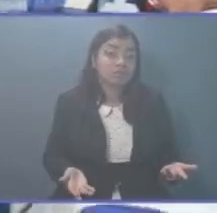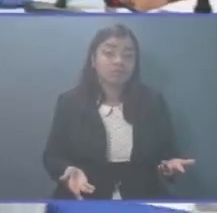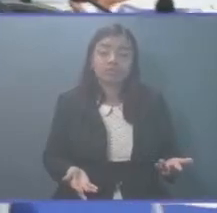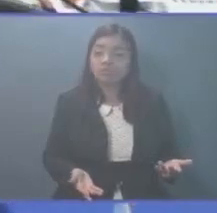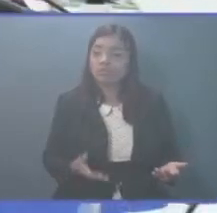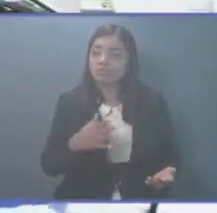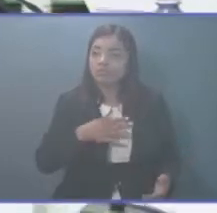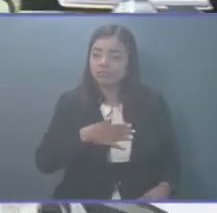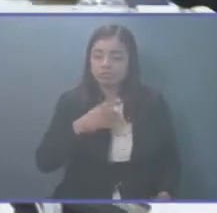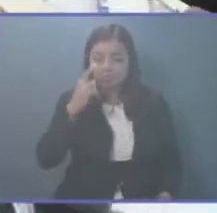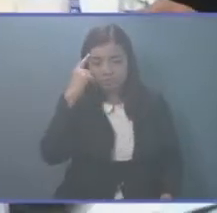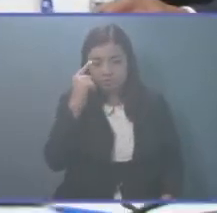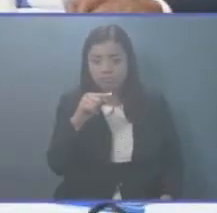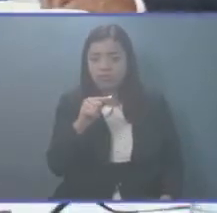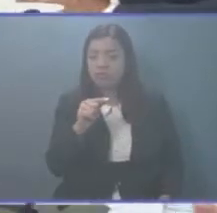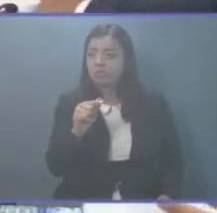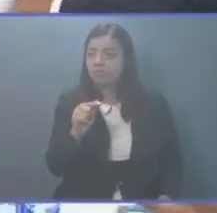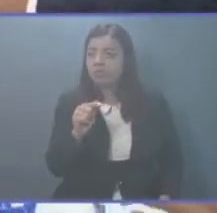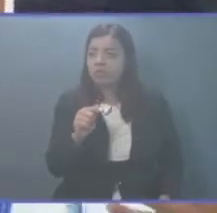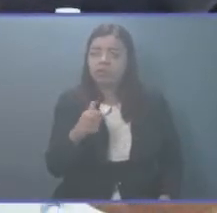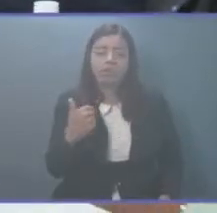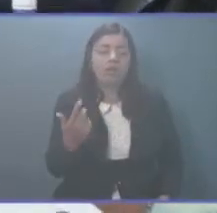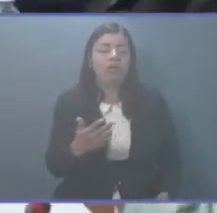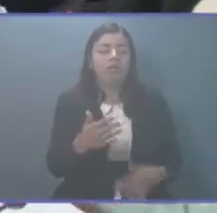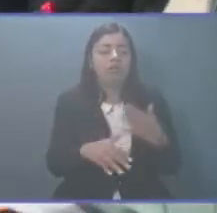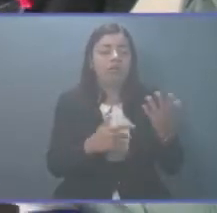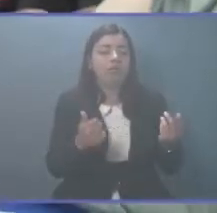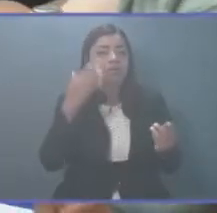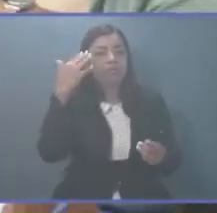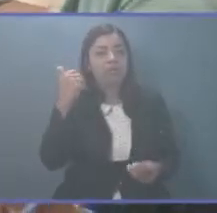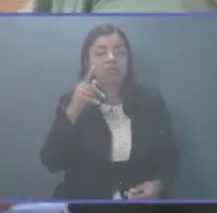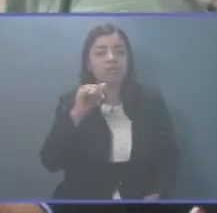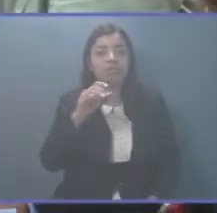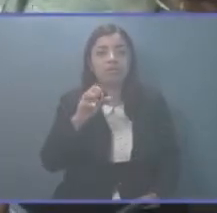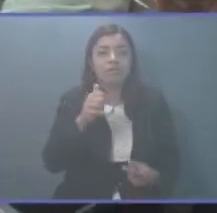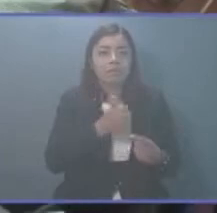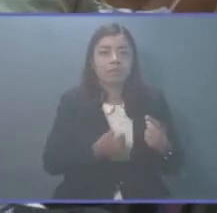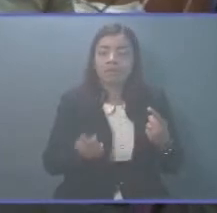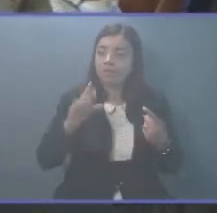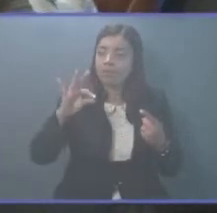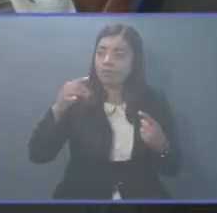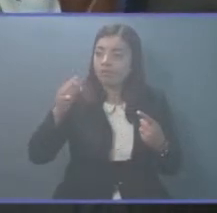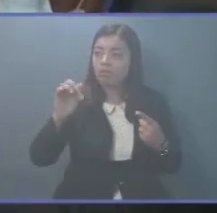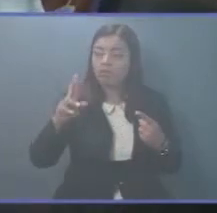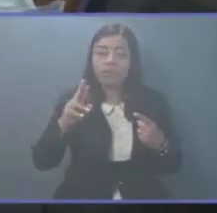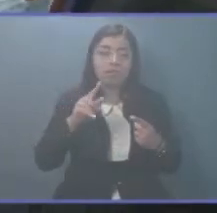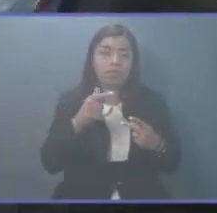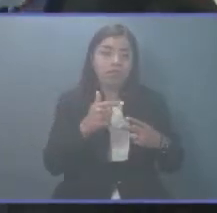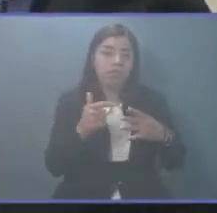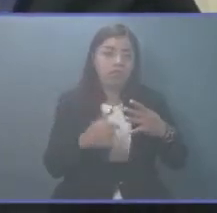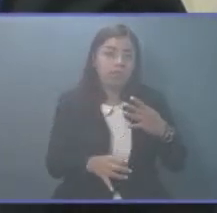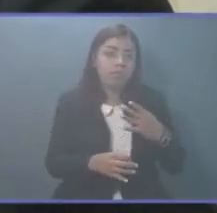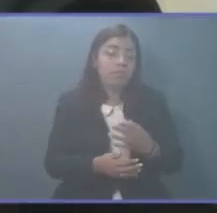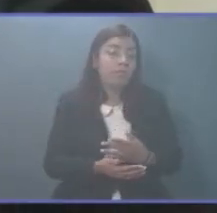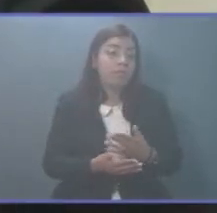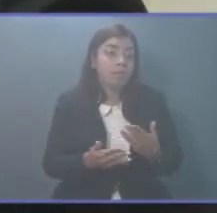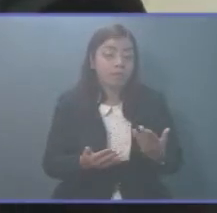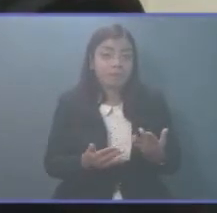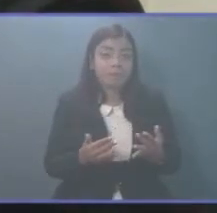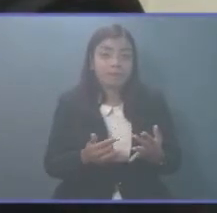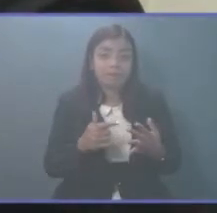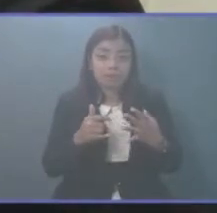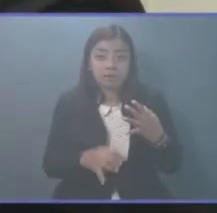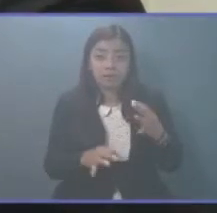Yo me quedé con el vacío. La licenciada de la Fiscalía muy bien explicó todos los vacíos que pueden haber en las